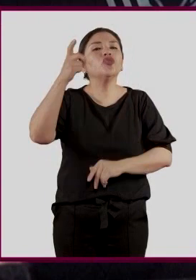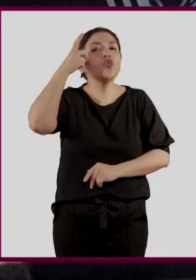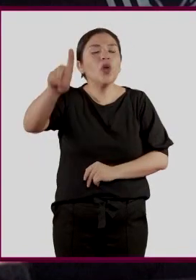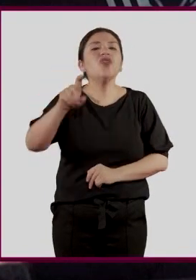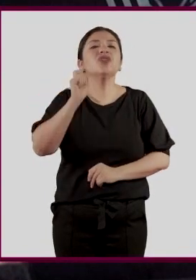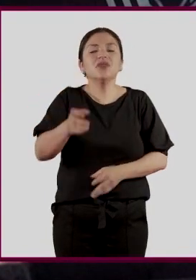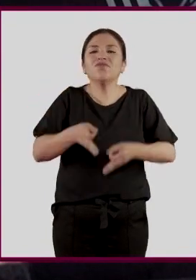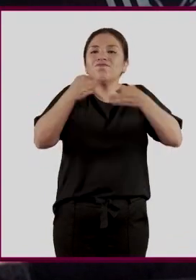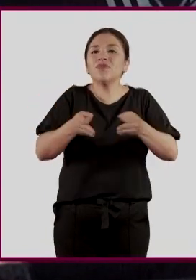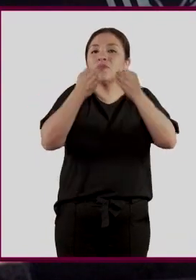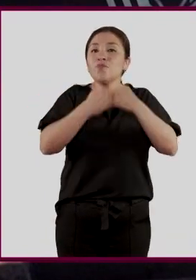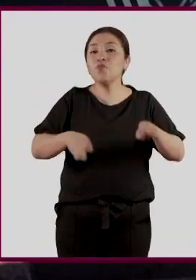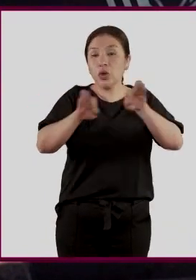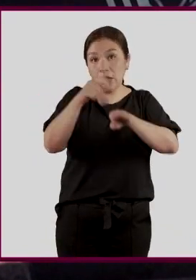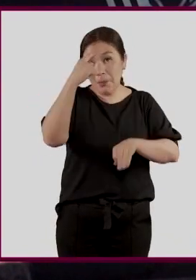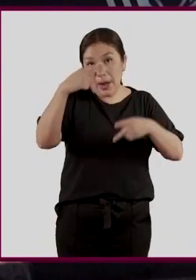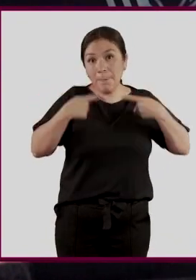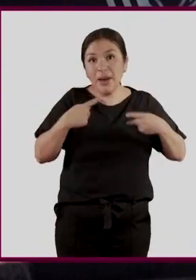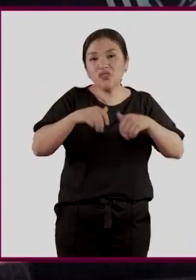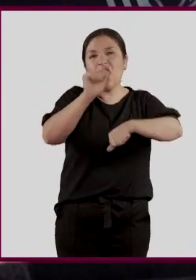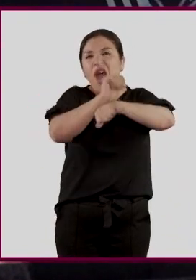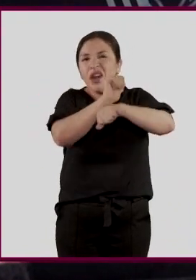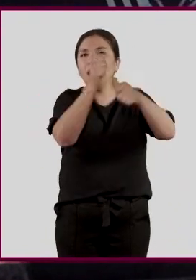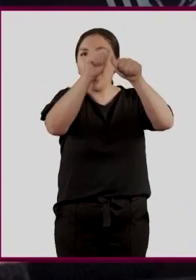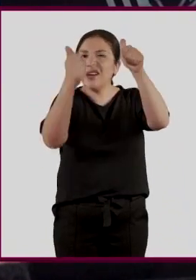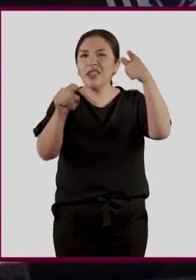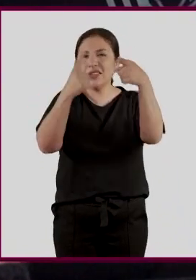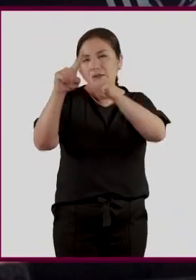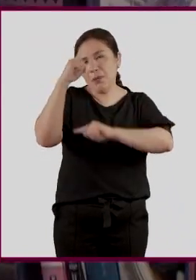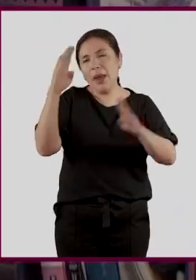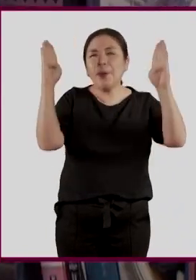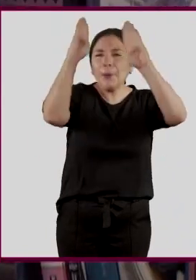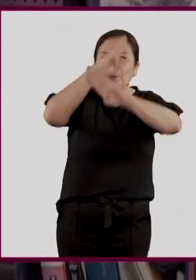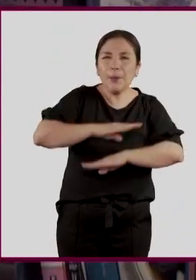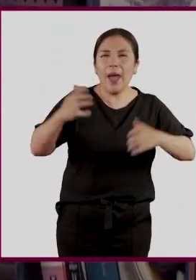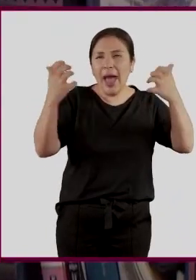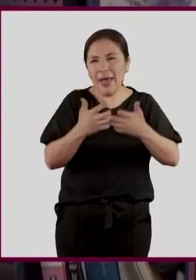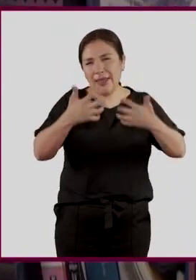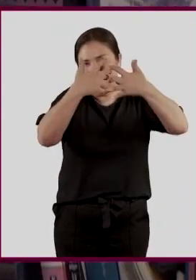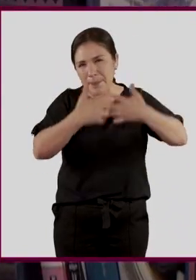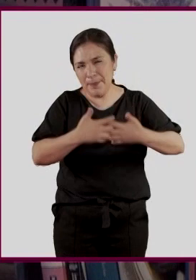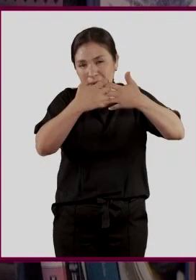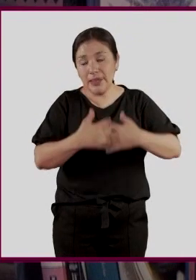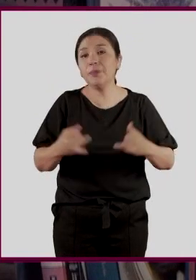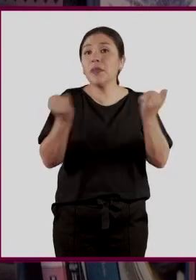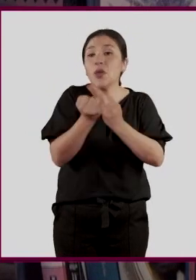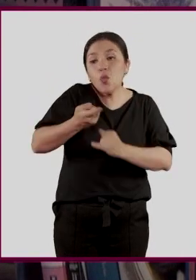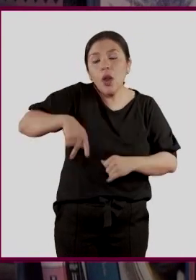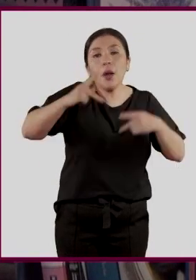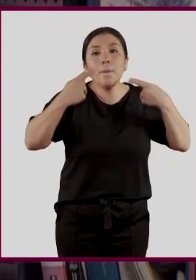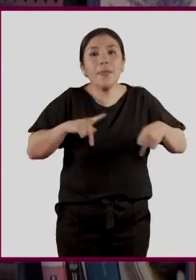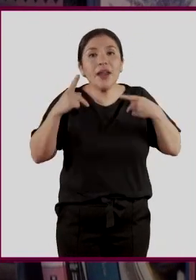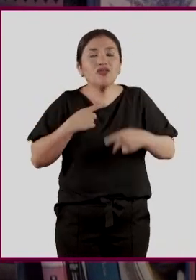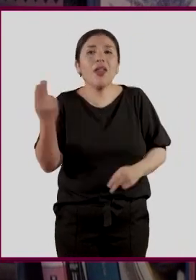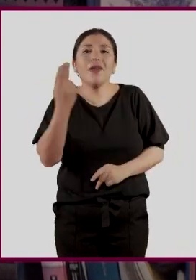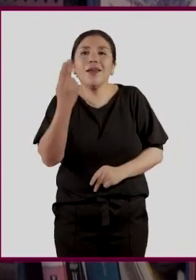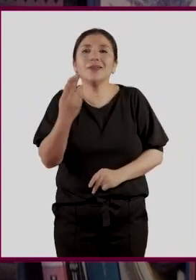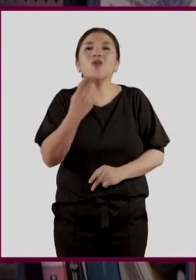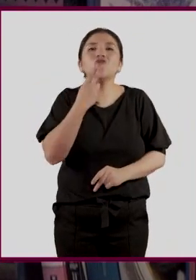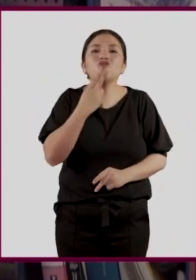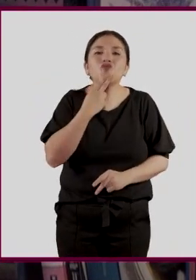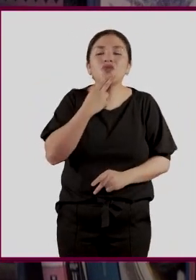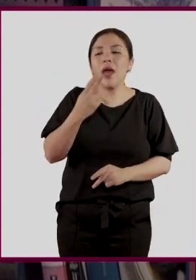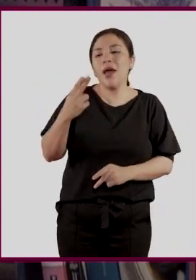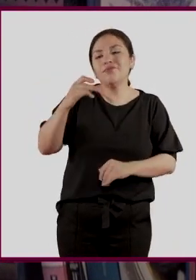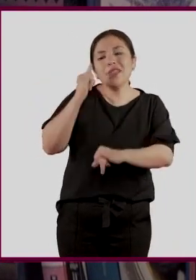patrimoniales fundamentales para creadores y artistas de la industria del entretenimiento, pero también para los consumidores, usuarios de Internet y